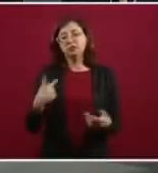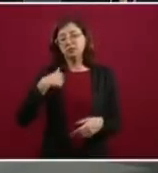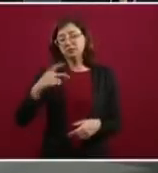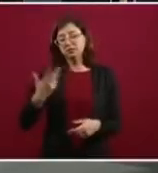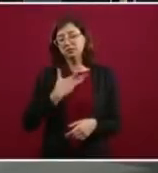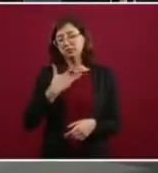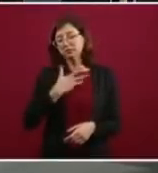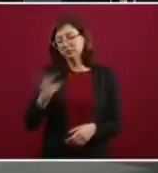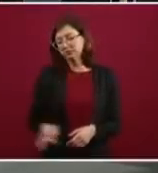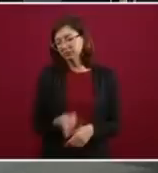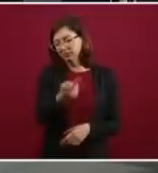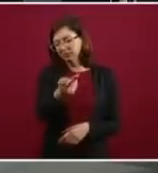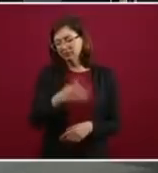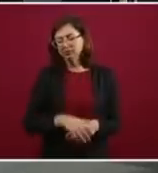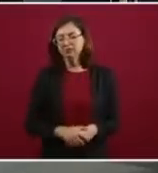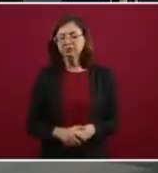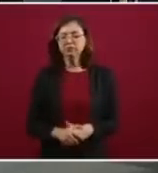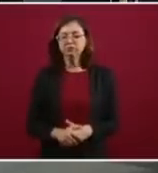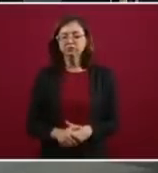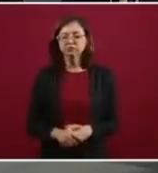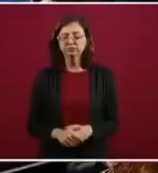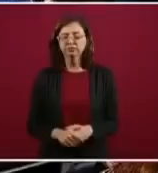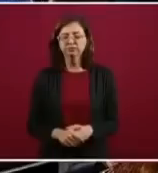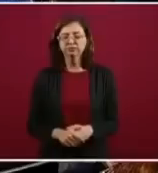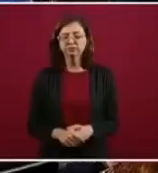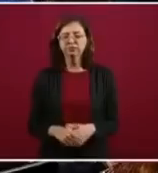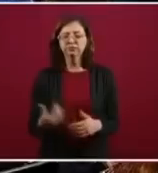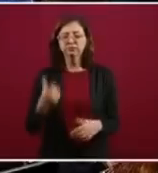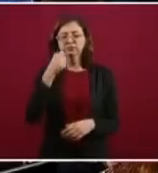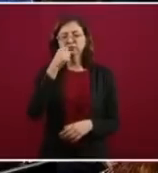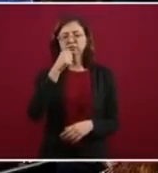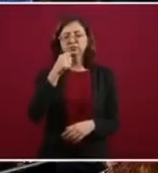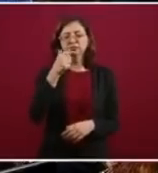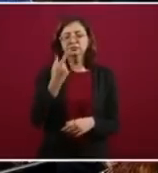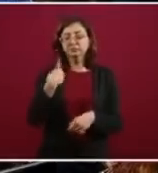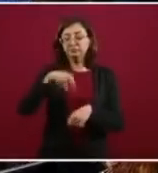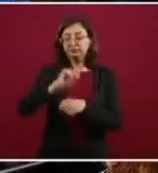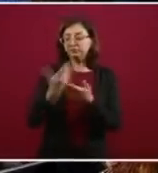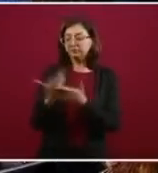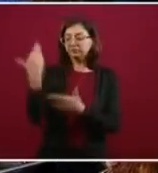pregunta. El pasado miércoles se presentó la serie documental Guerra Híbrida,